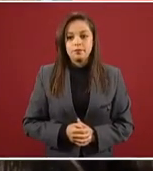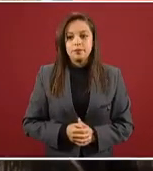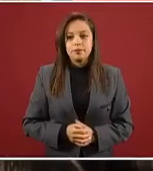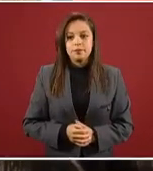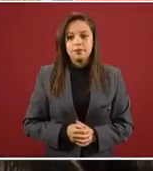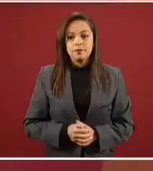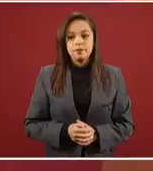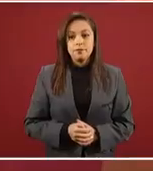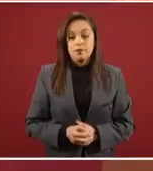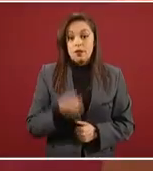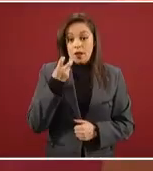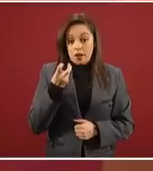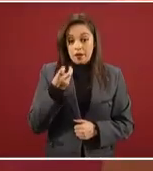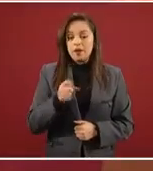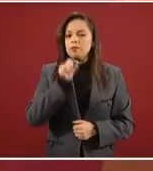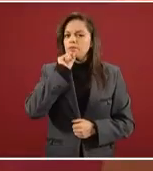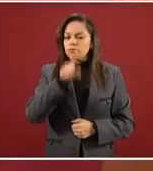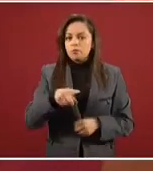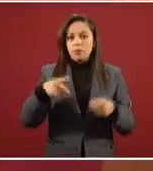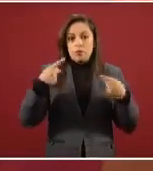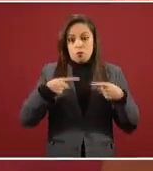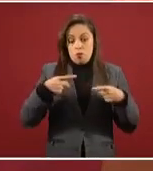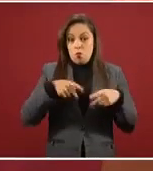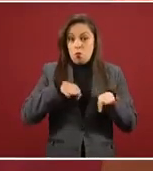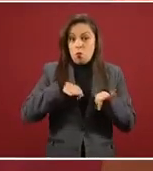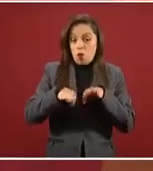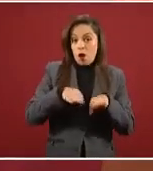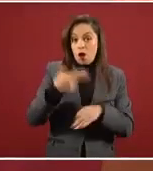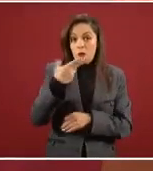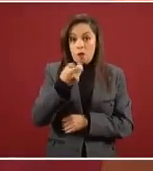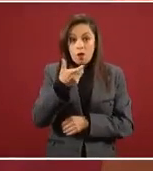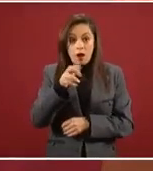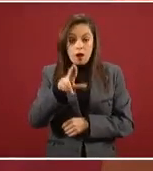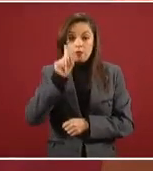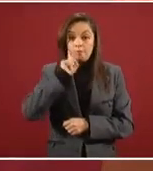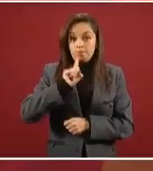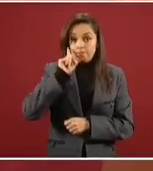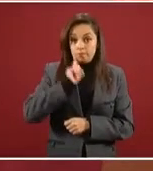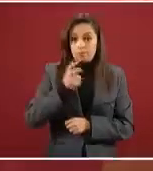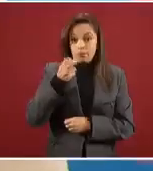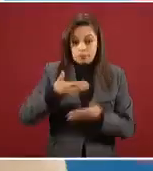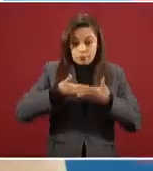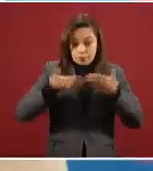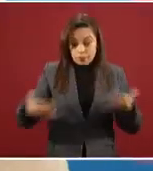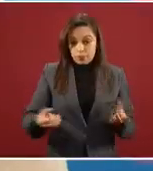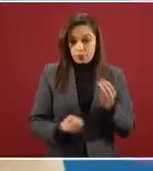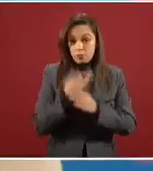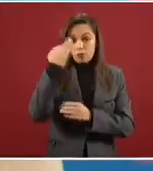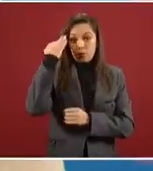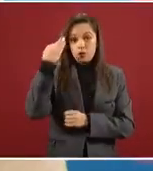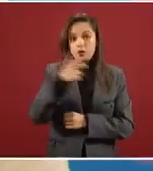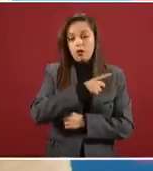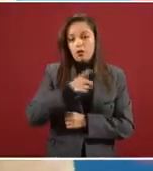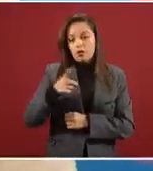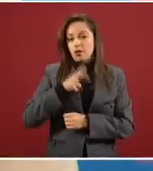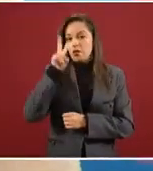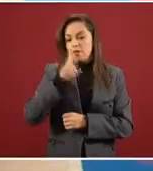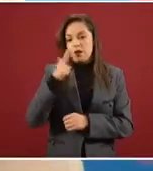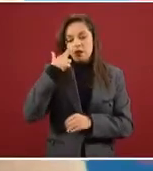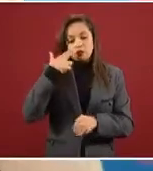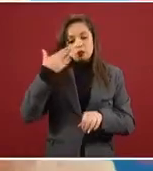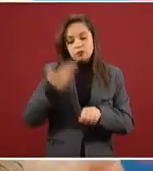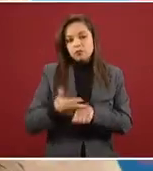tiempos de cambio nos toca a todas y a todos hacernos responsables frente a nuestros trabajadores.